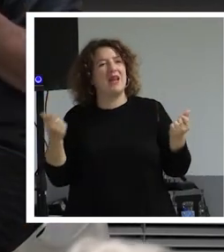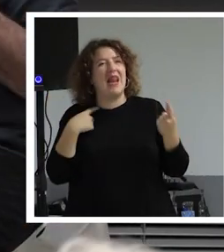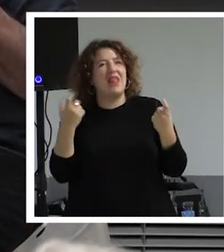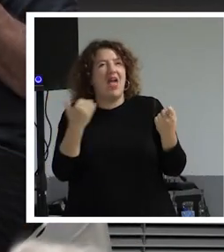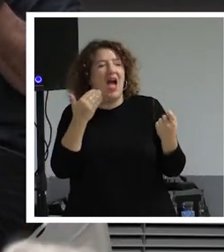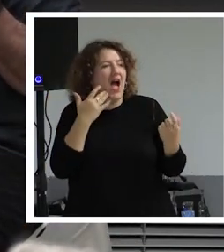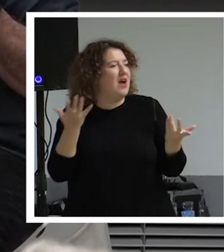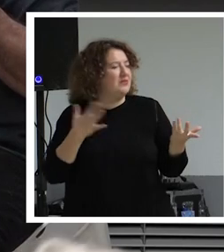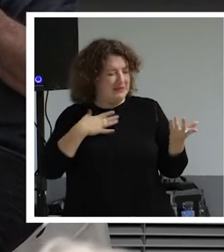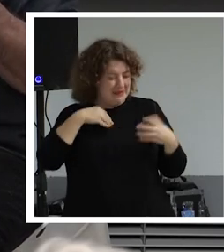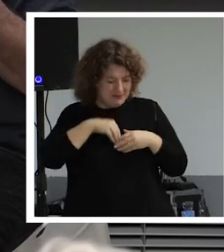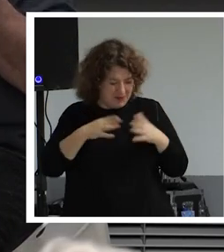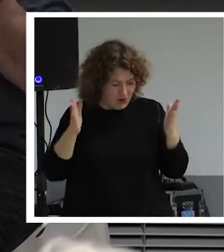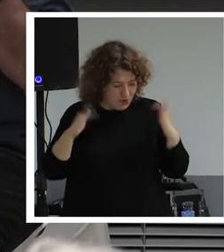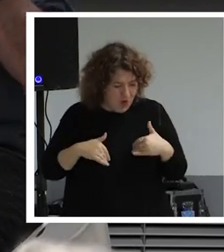añoranza